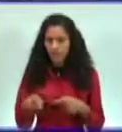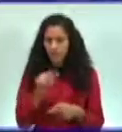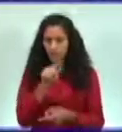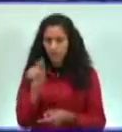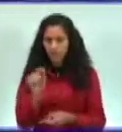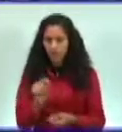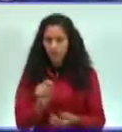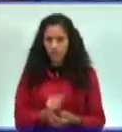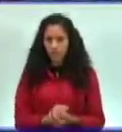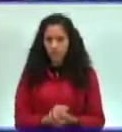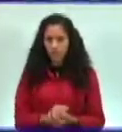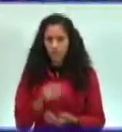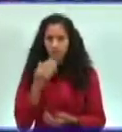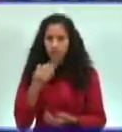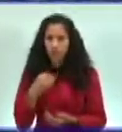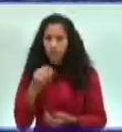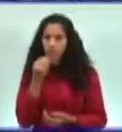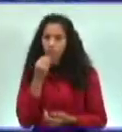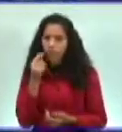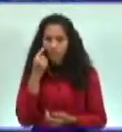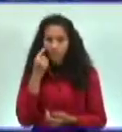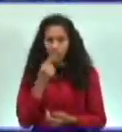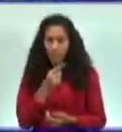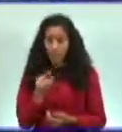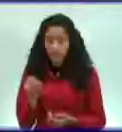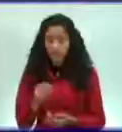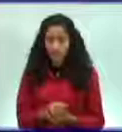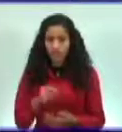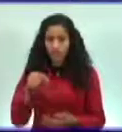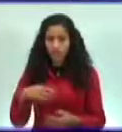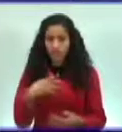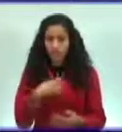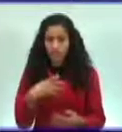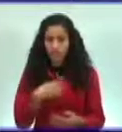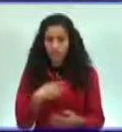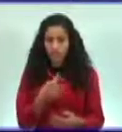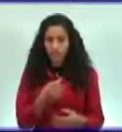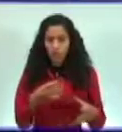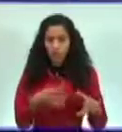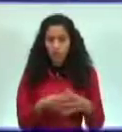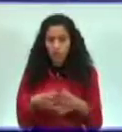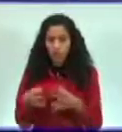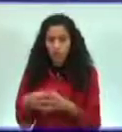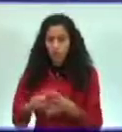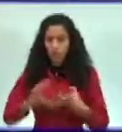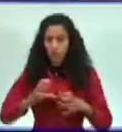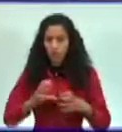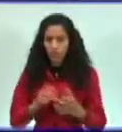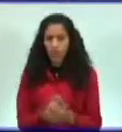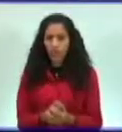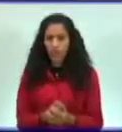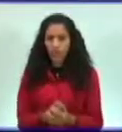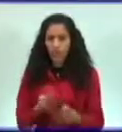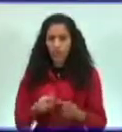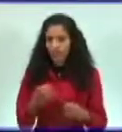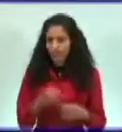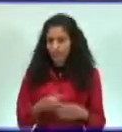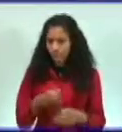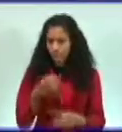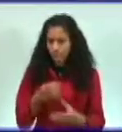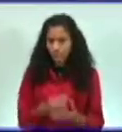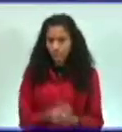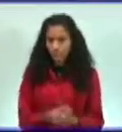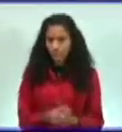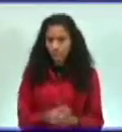actividad? Como ustedes pueden observar, aquí tenemos un conjunto formado por vasos.